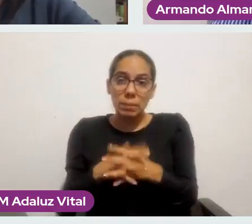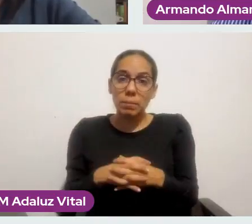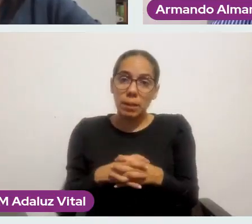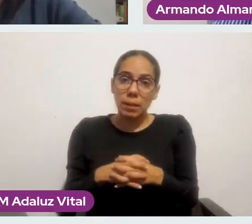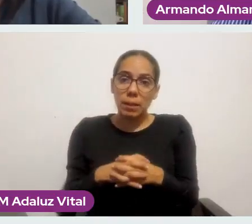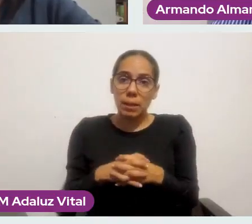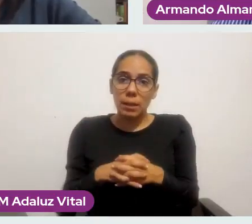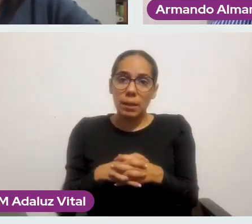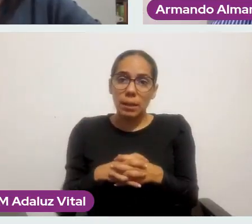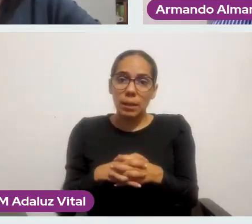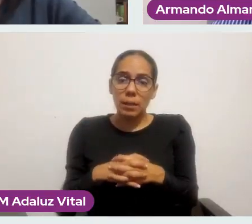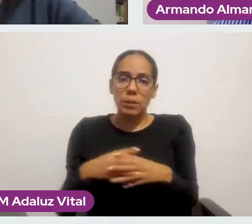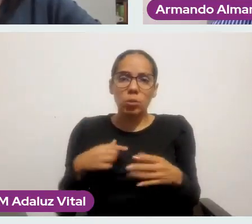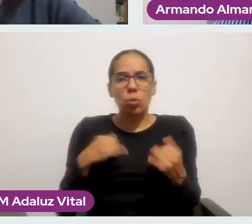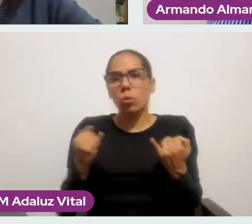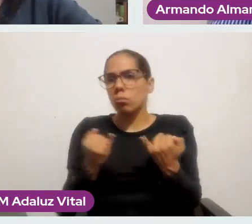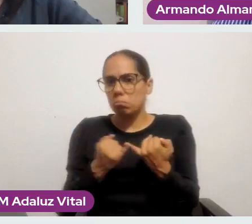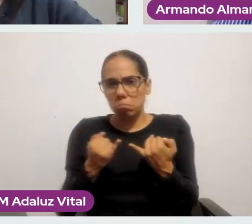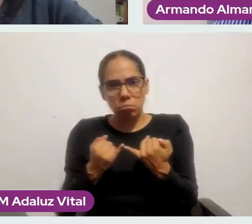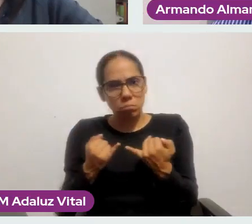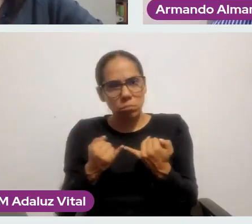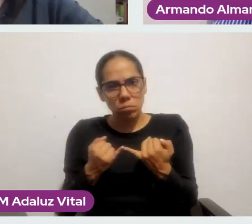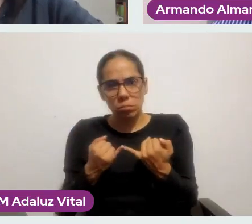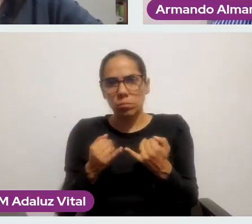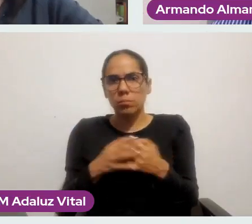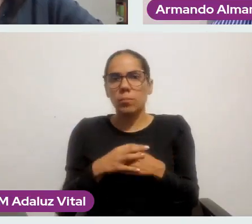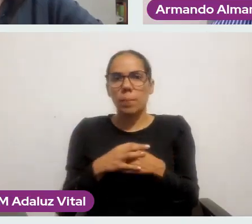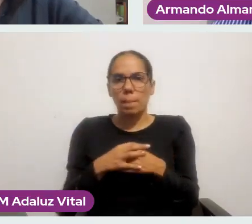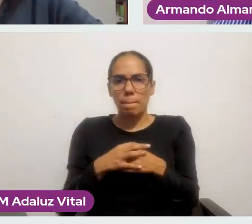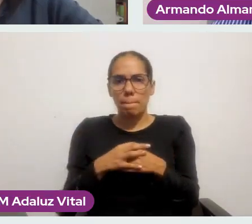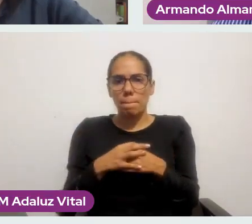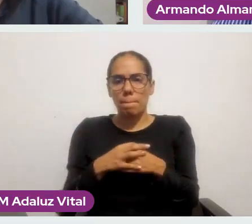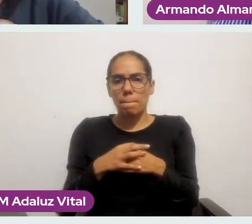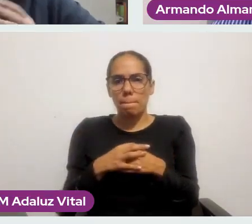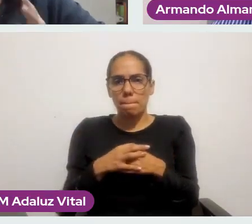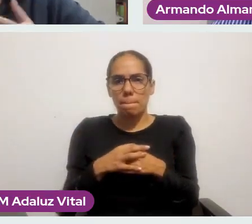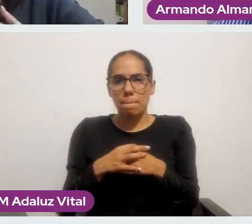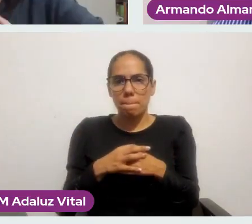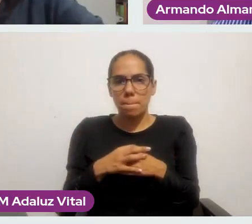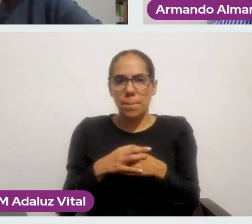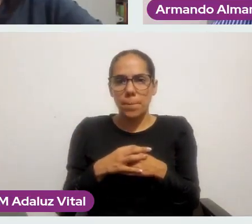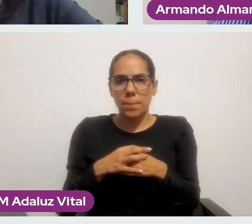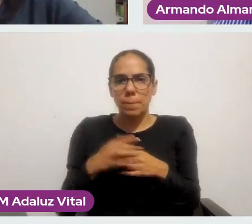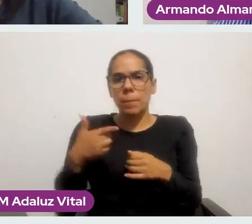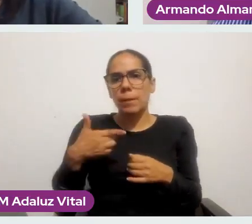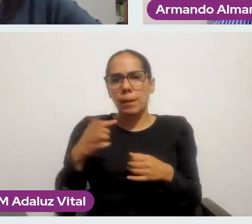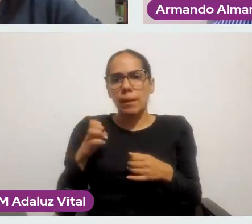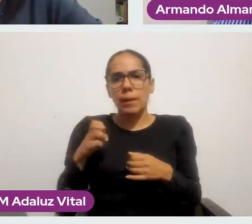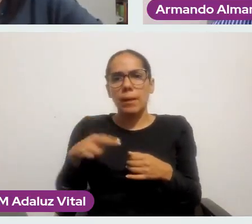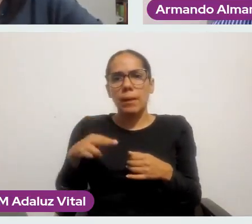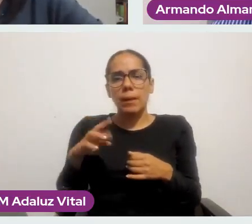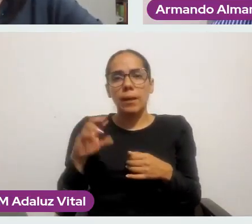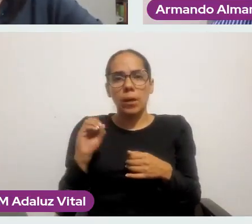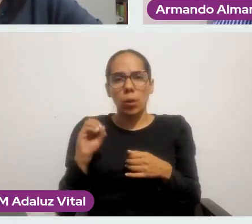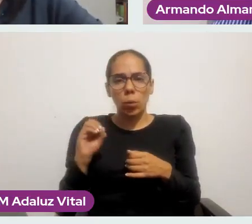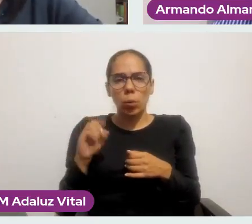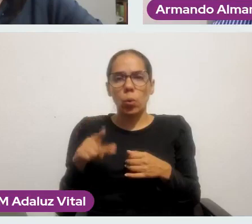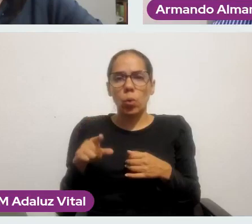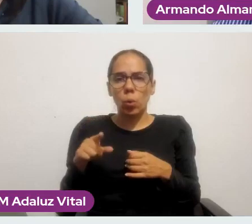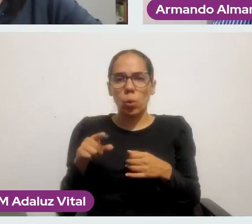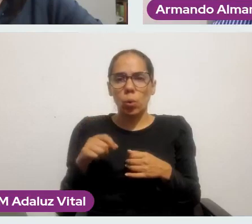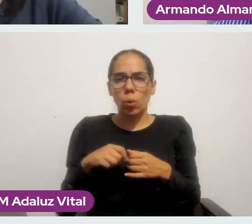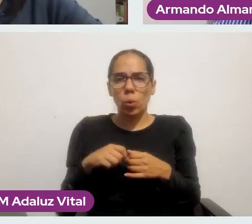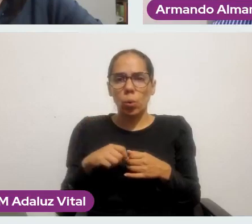sumaría otra parte de visibilizar, ¿no? Y atendiendo al género, hijas, hijos e